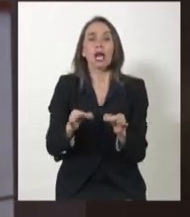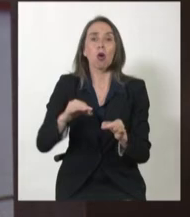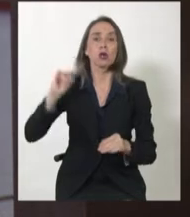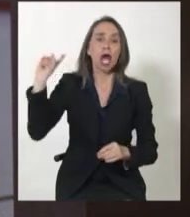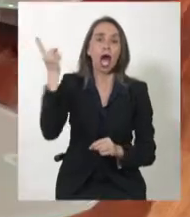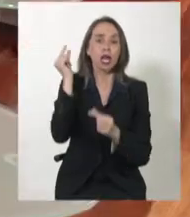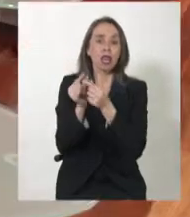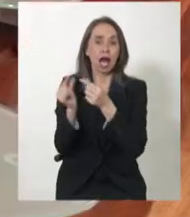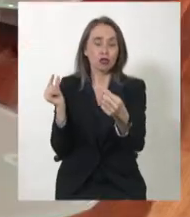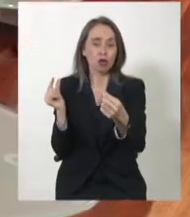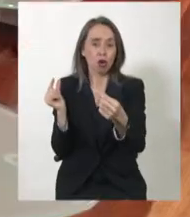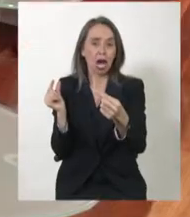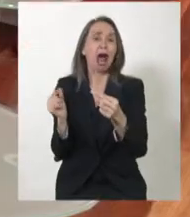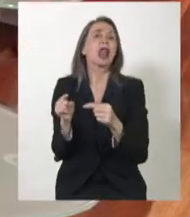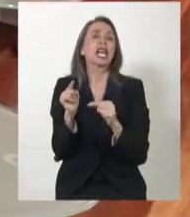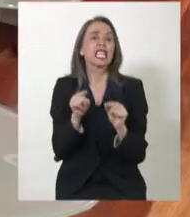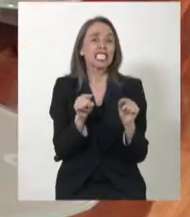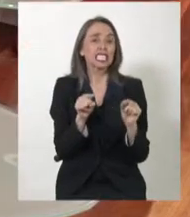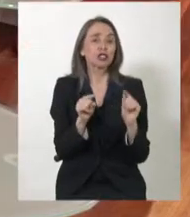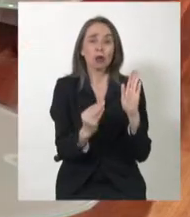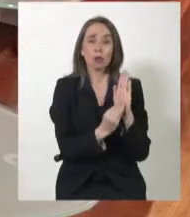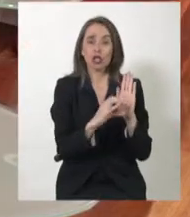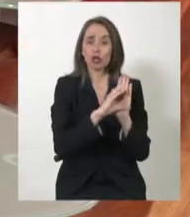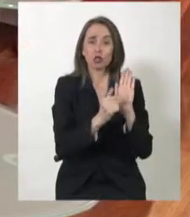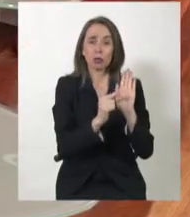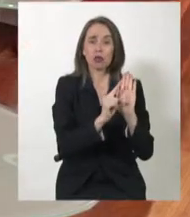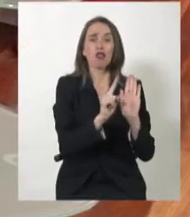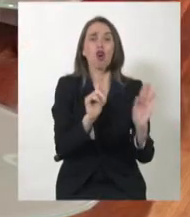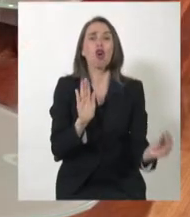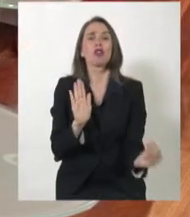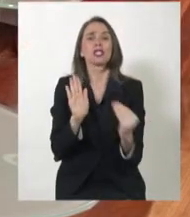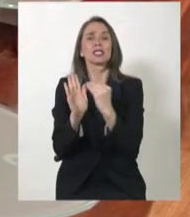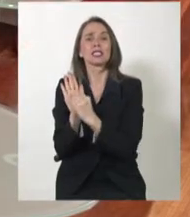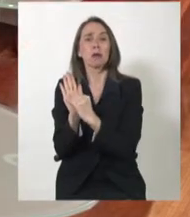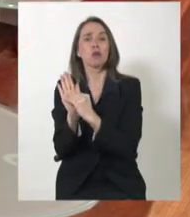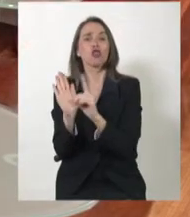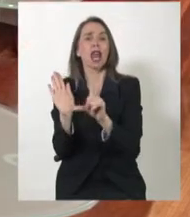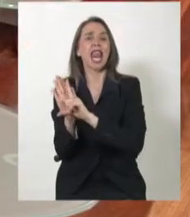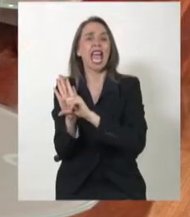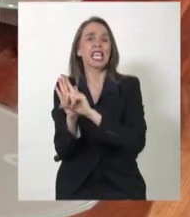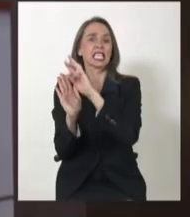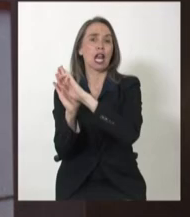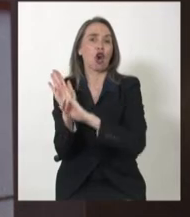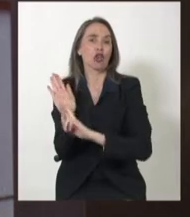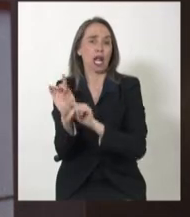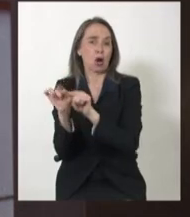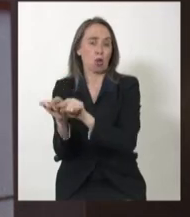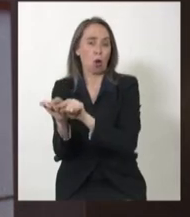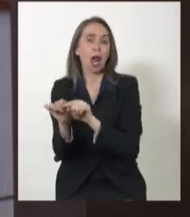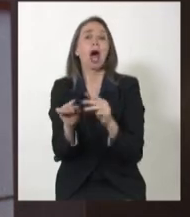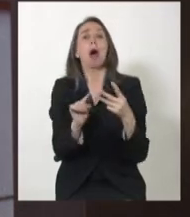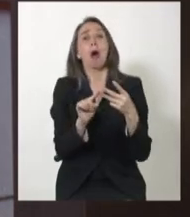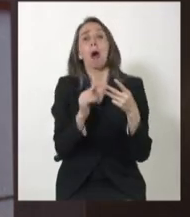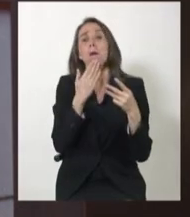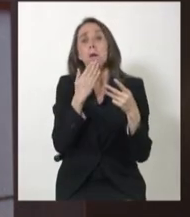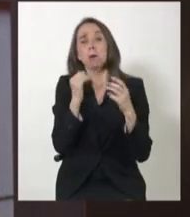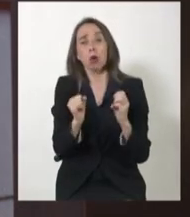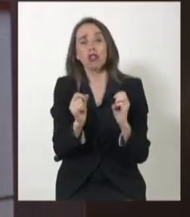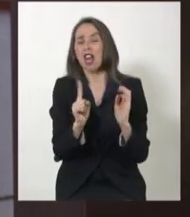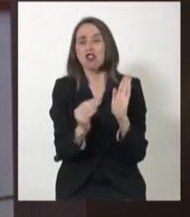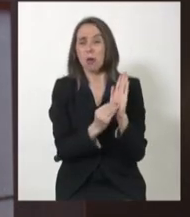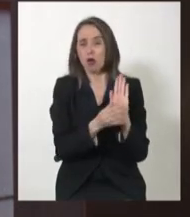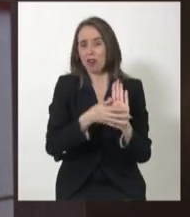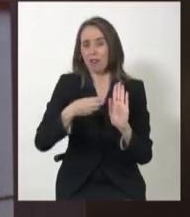El Consejo de Seguridad Nacional podría estar perfectamente, ¿no es cierto?, regulado por una ley, por una ley orgánica. Podría también estar